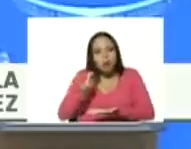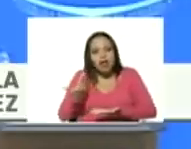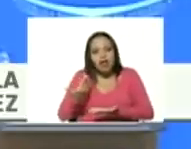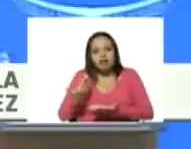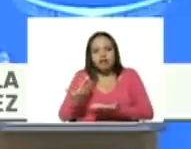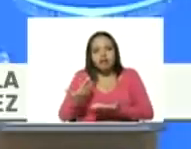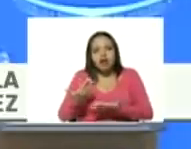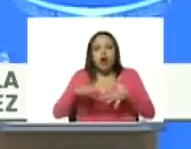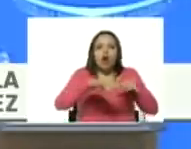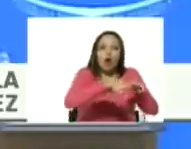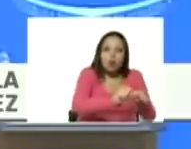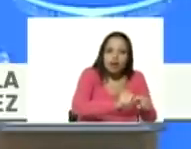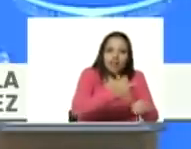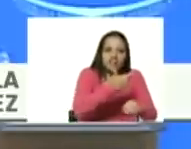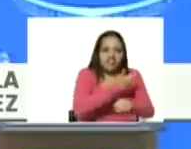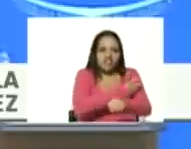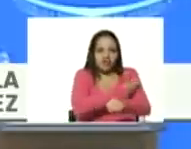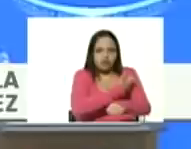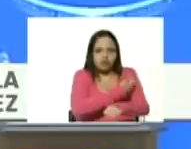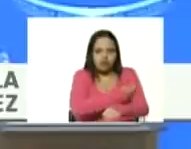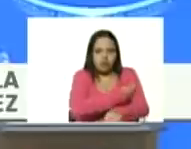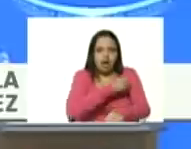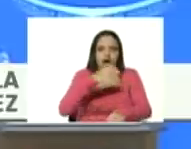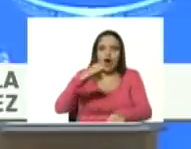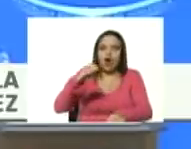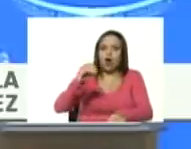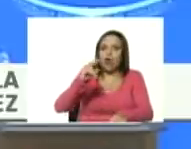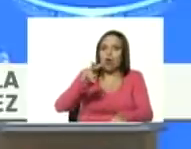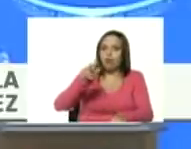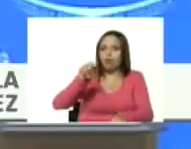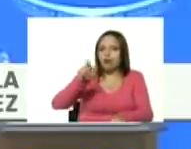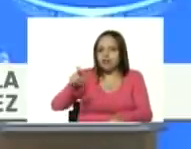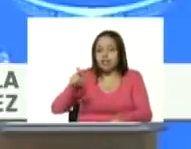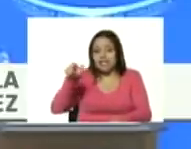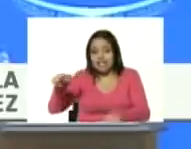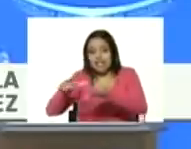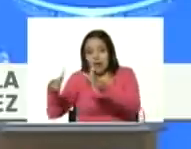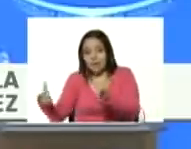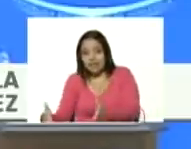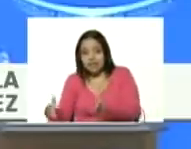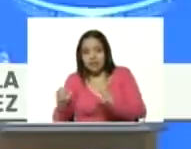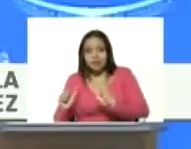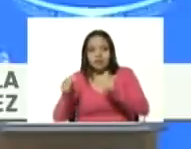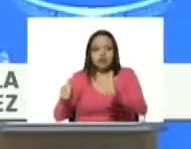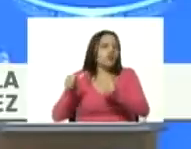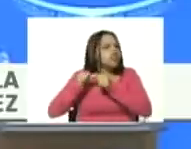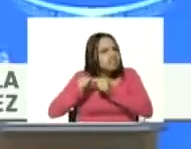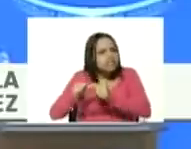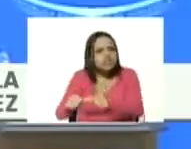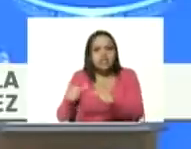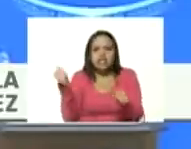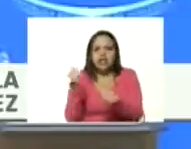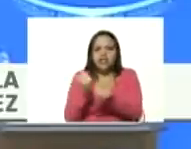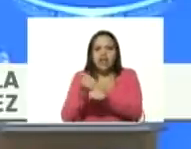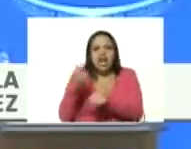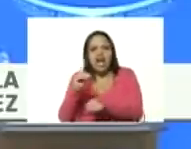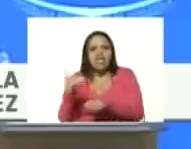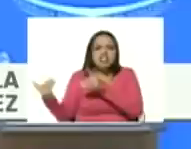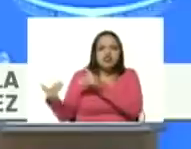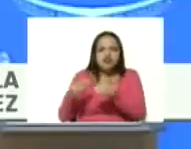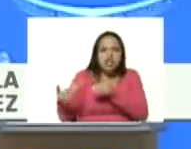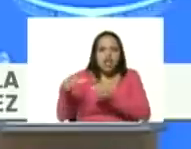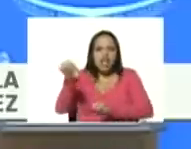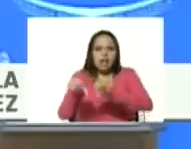para comprar las vacunas del mecanismo COVAX. Y esa mesa técnica se instaló y sigue instalada. Está discutiendo y está